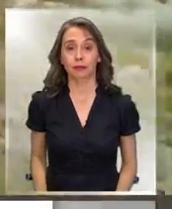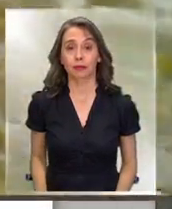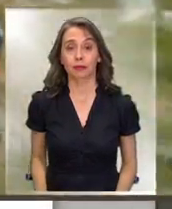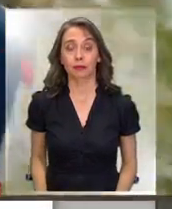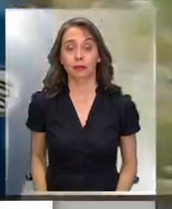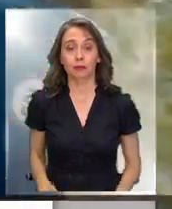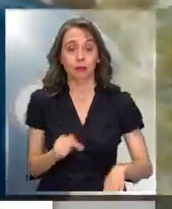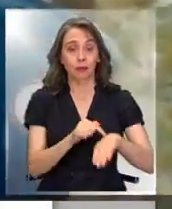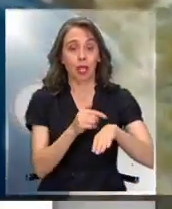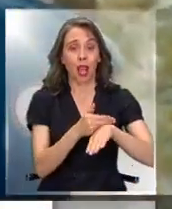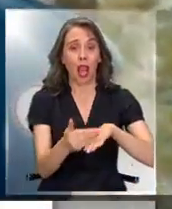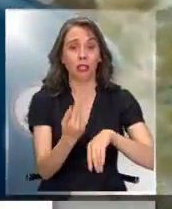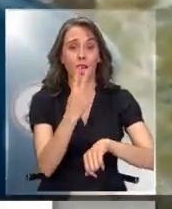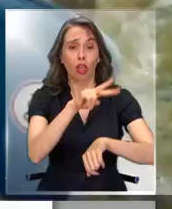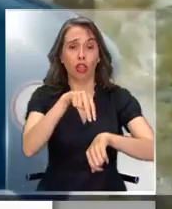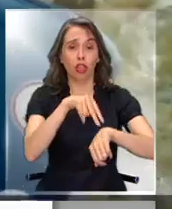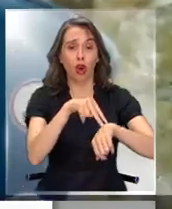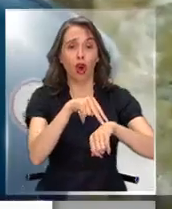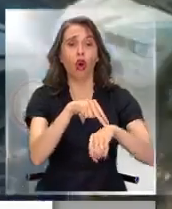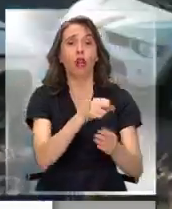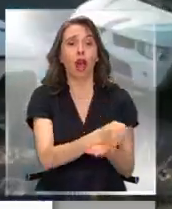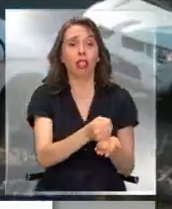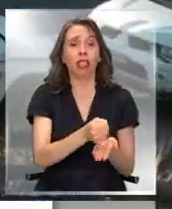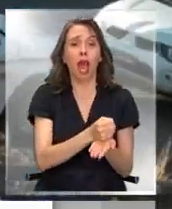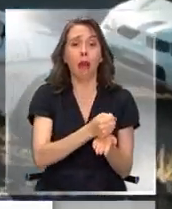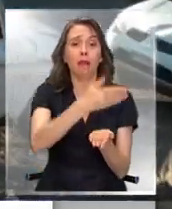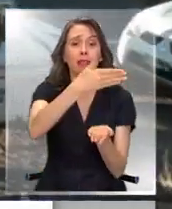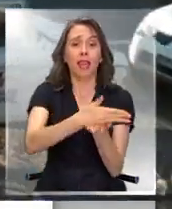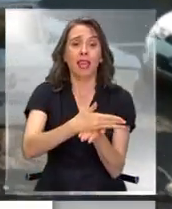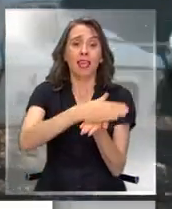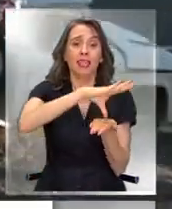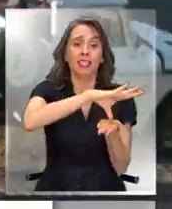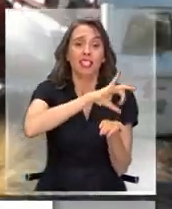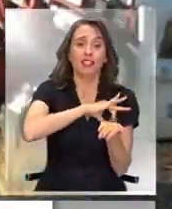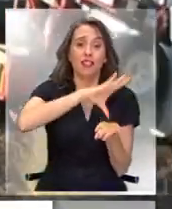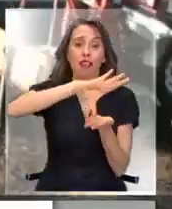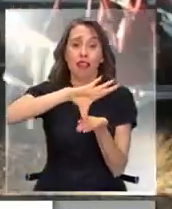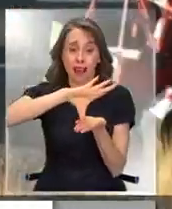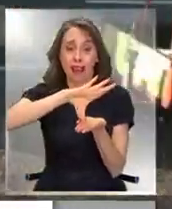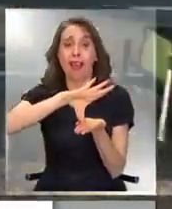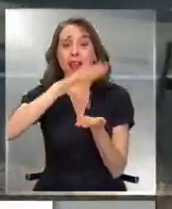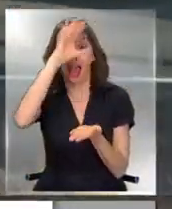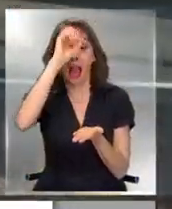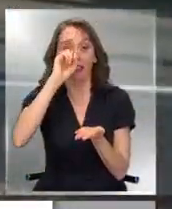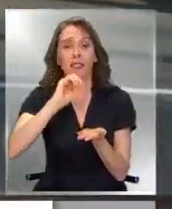un retraso de dos horas en la frontera extendió más la jornada